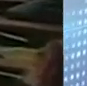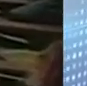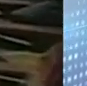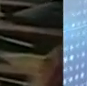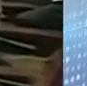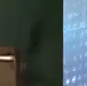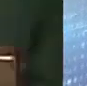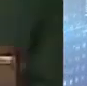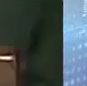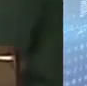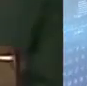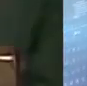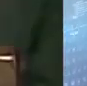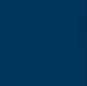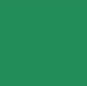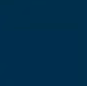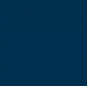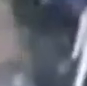Estados Unidos.